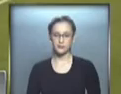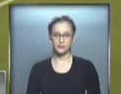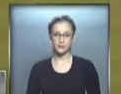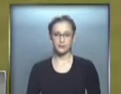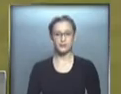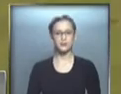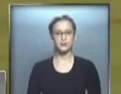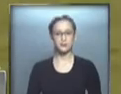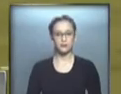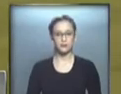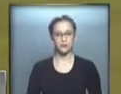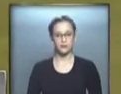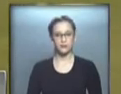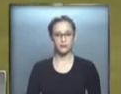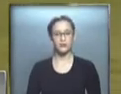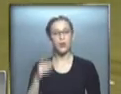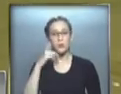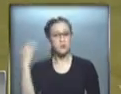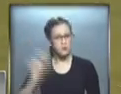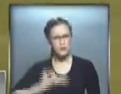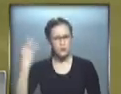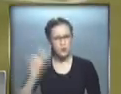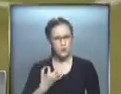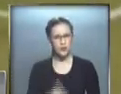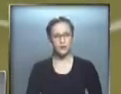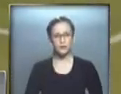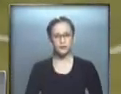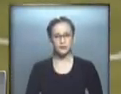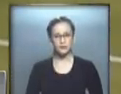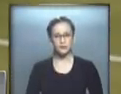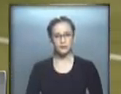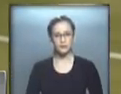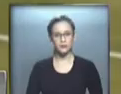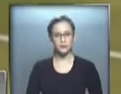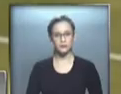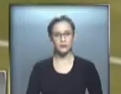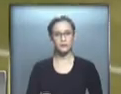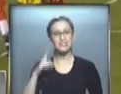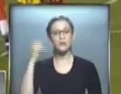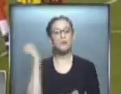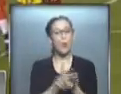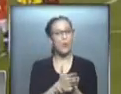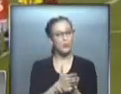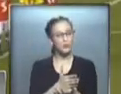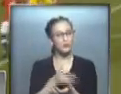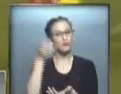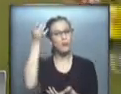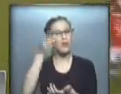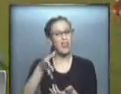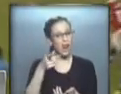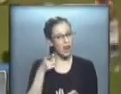delantero cafetero que ha pasado además aquí por el fútbol local la infracción el penal cobrado dentro del área